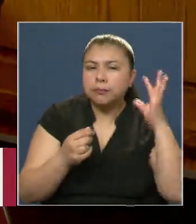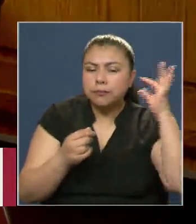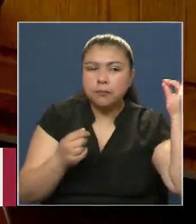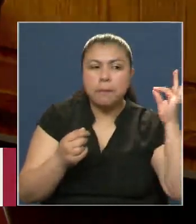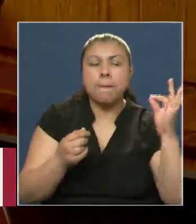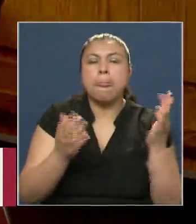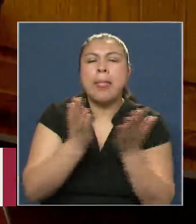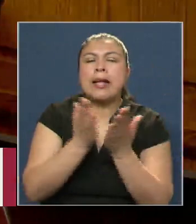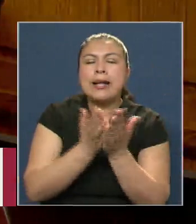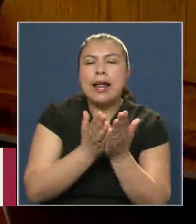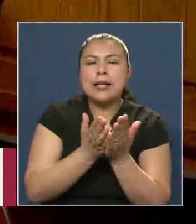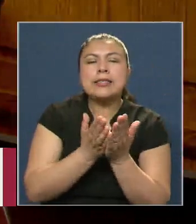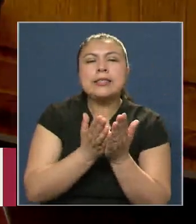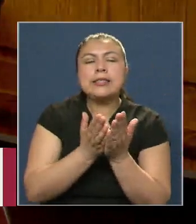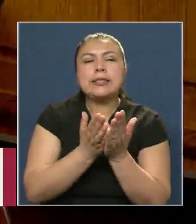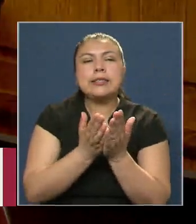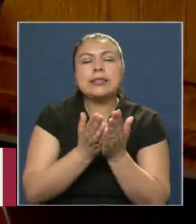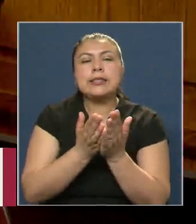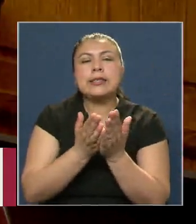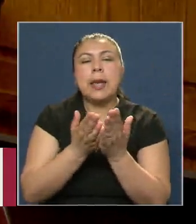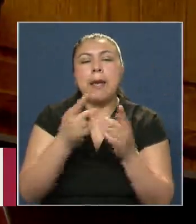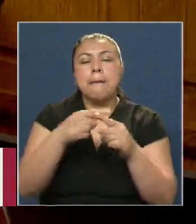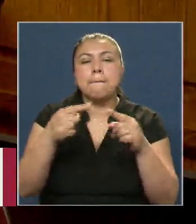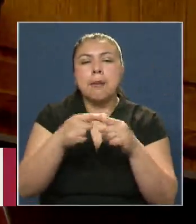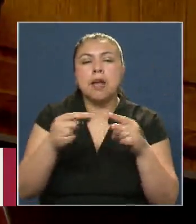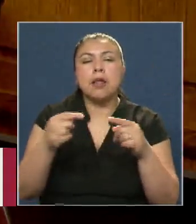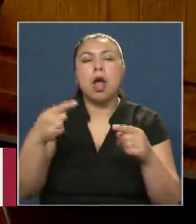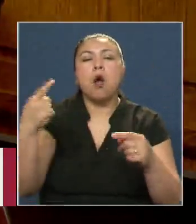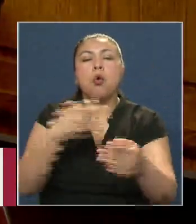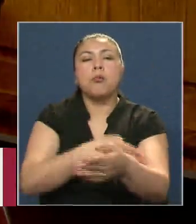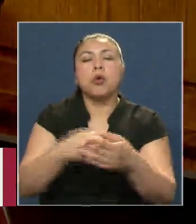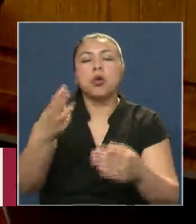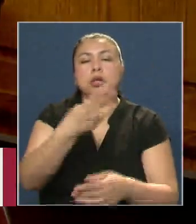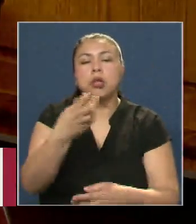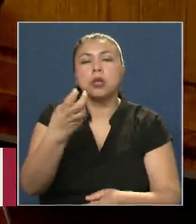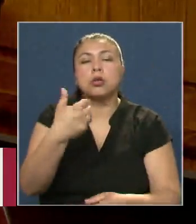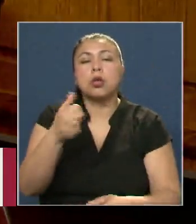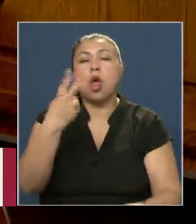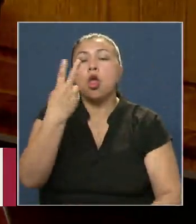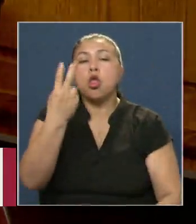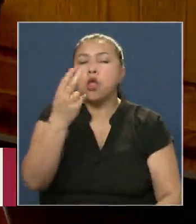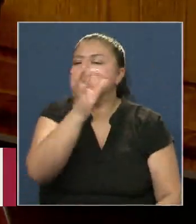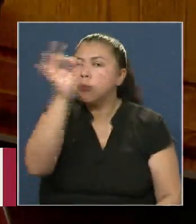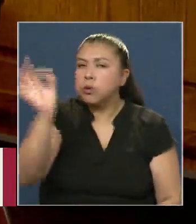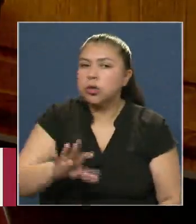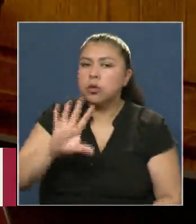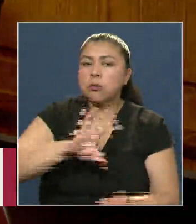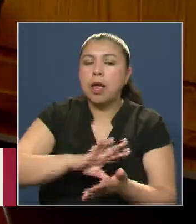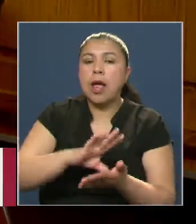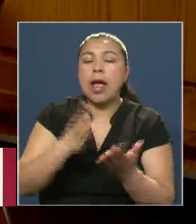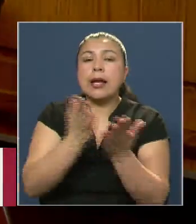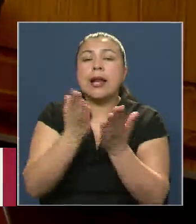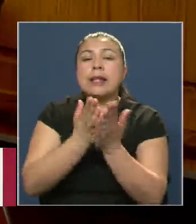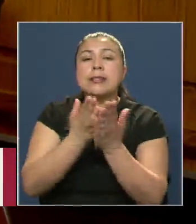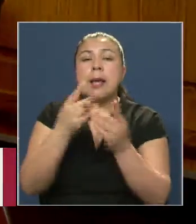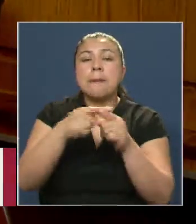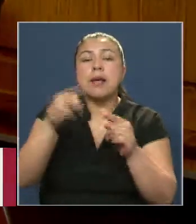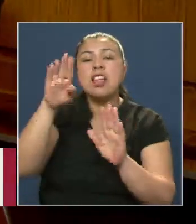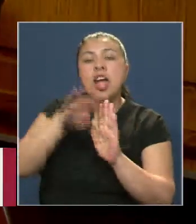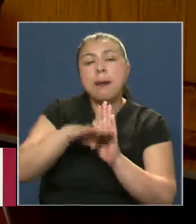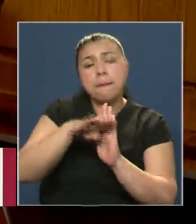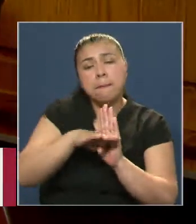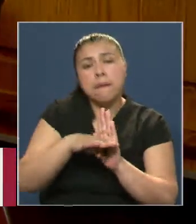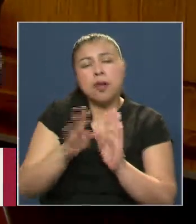típica, que el promedio es 1.360.000 y es el 12% del país. Y clase media baja, que